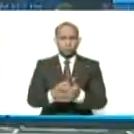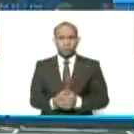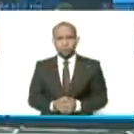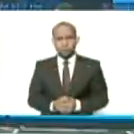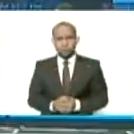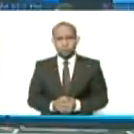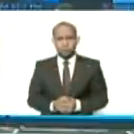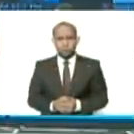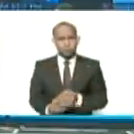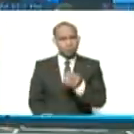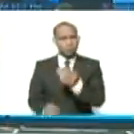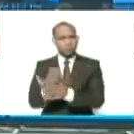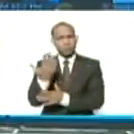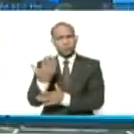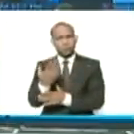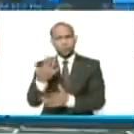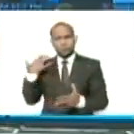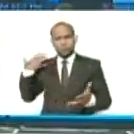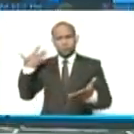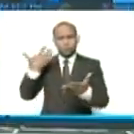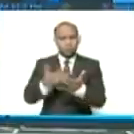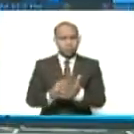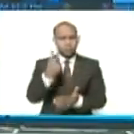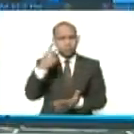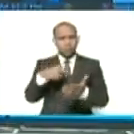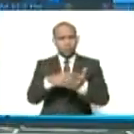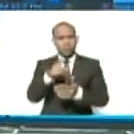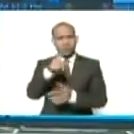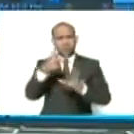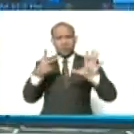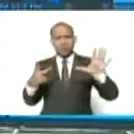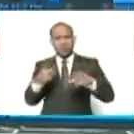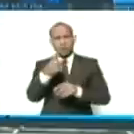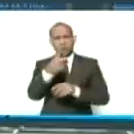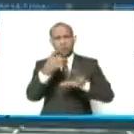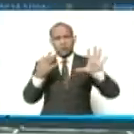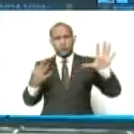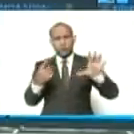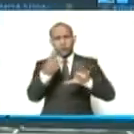calor de esos años 2017, 18, 19.